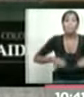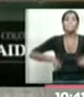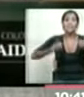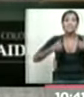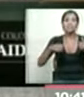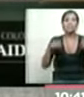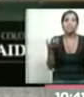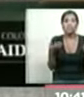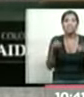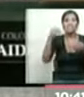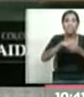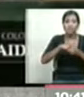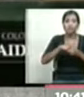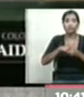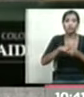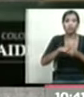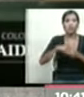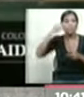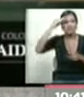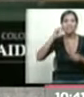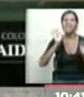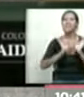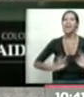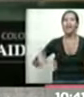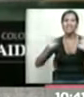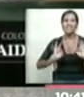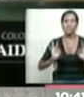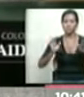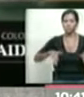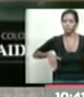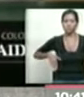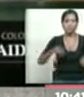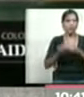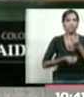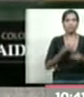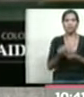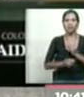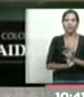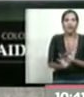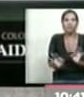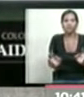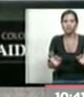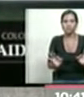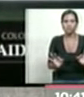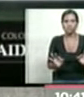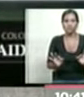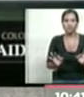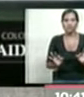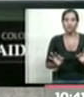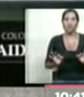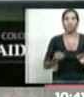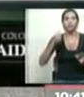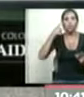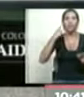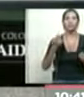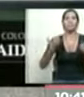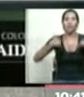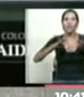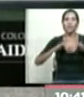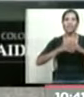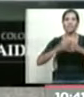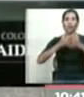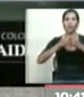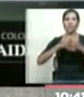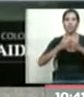cuarteles, absolutamente nadie va a hacer nada. Bueno, no hay un apoyo de ningún tipo. Es una mala noticia porque yo creo que todavía Estados Unidos está esperando